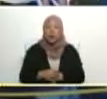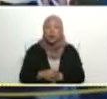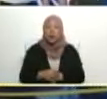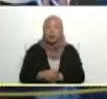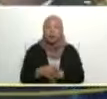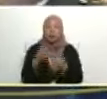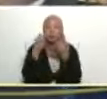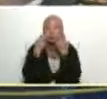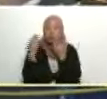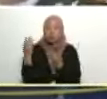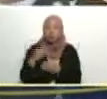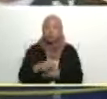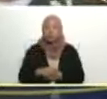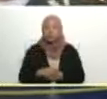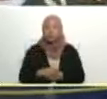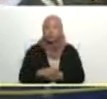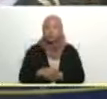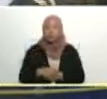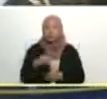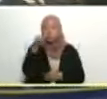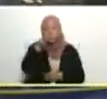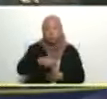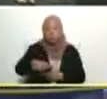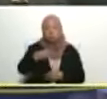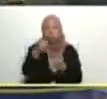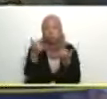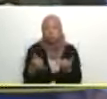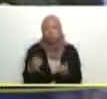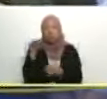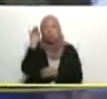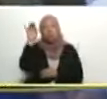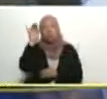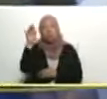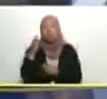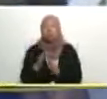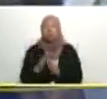está colocando su mirada en el futuro,